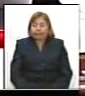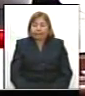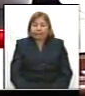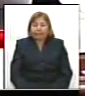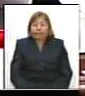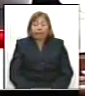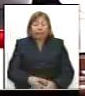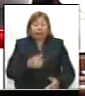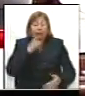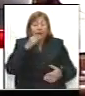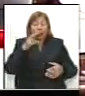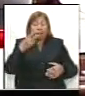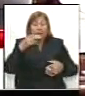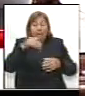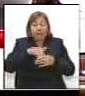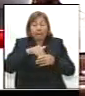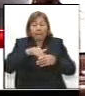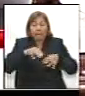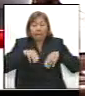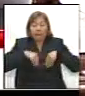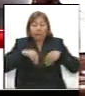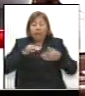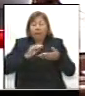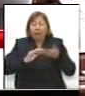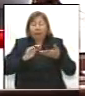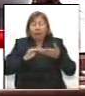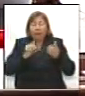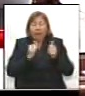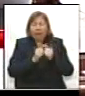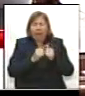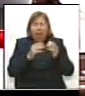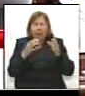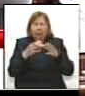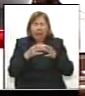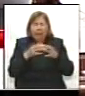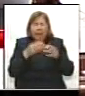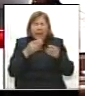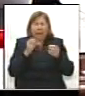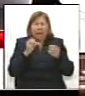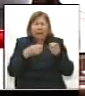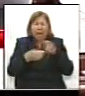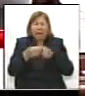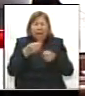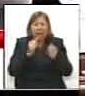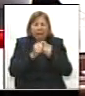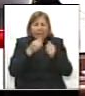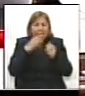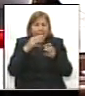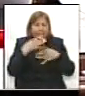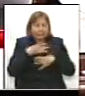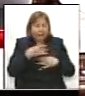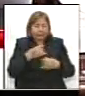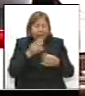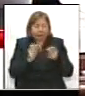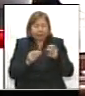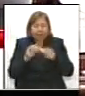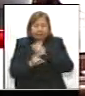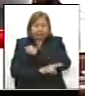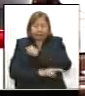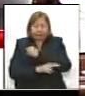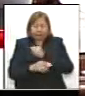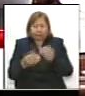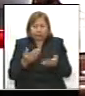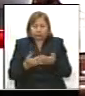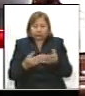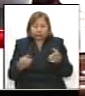Ha sido aprobado en segunda votación el texto sustitutorio de la Comisión de Comercio Exterior sobre la ley que declara de interés nacional la promoción